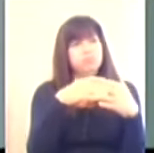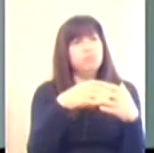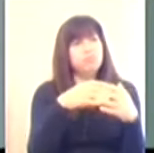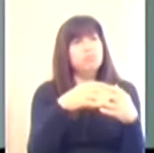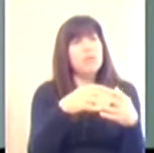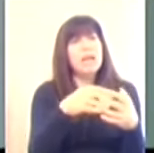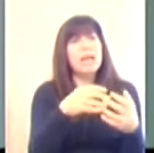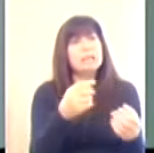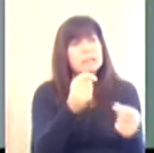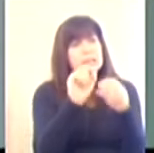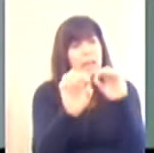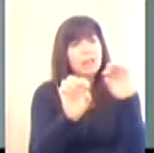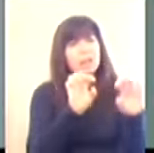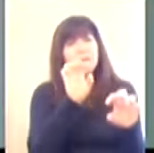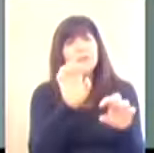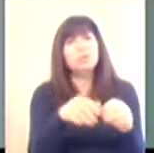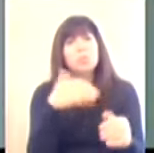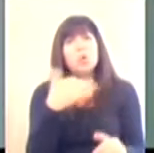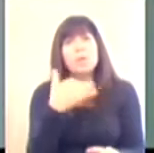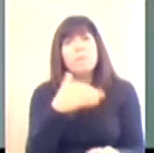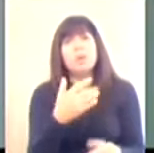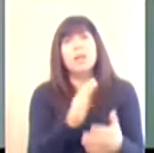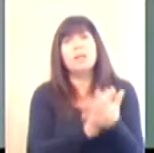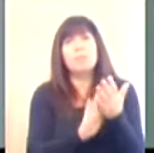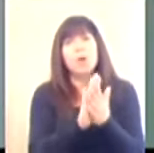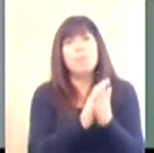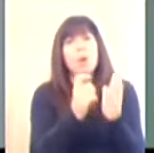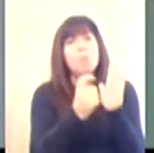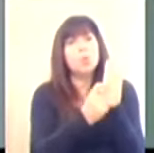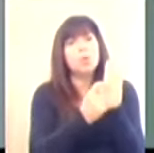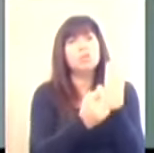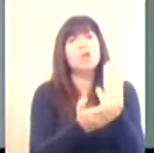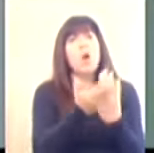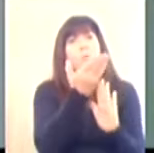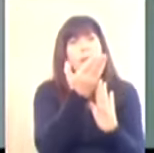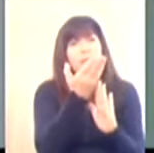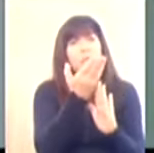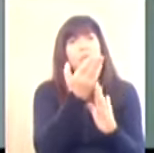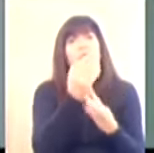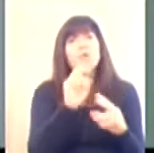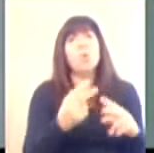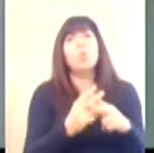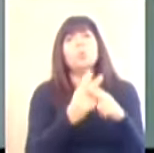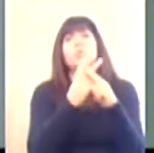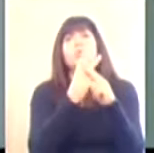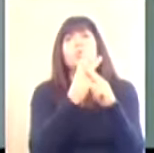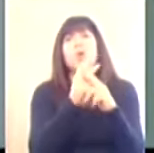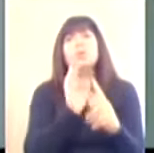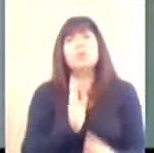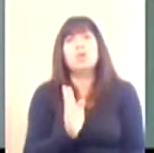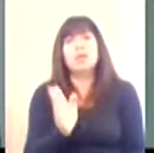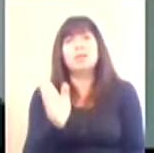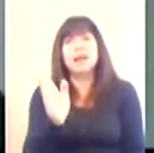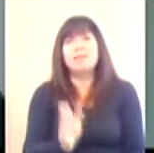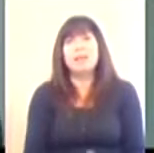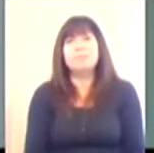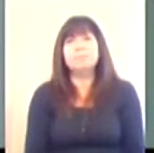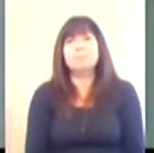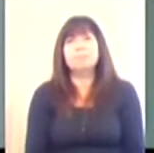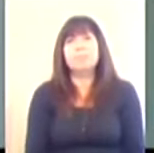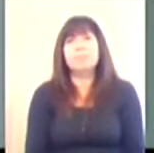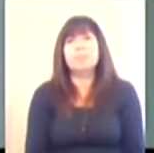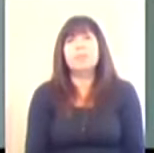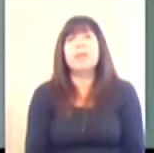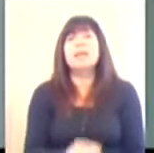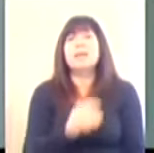desde fundamentalmente como la puntuación o de aumento de estándares, sobre todo en construcción sustentable, y en materia